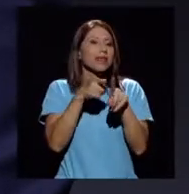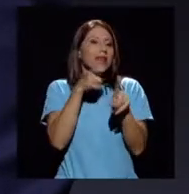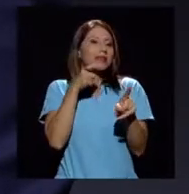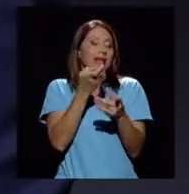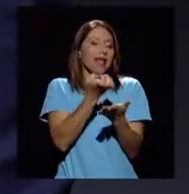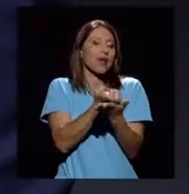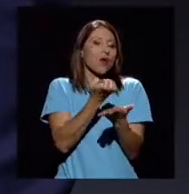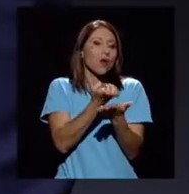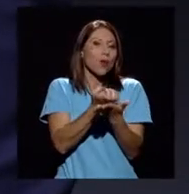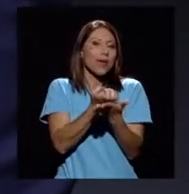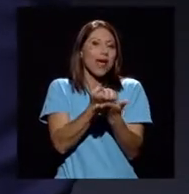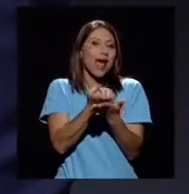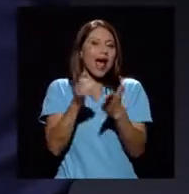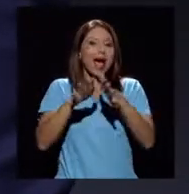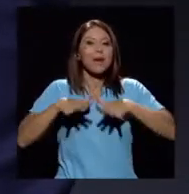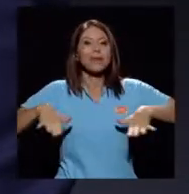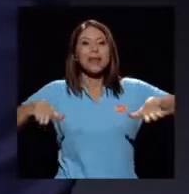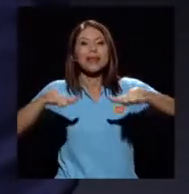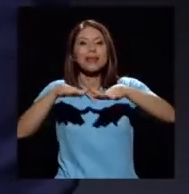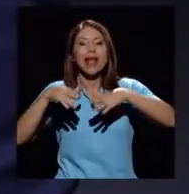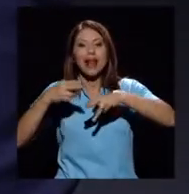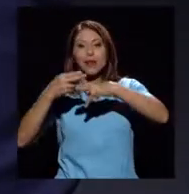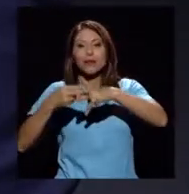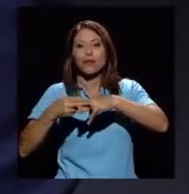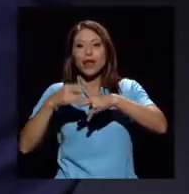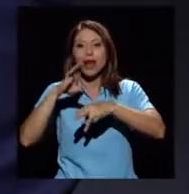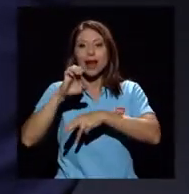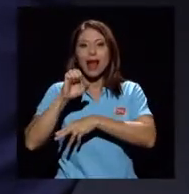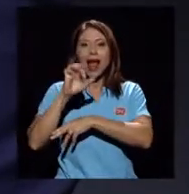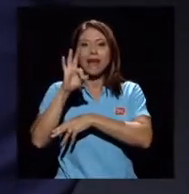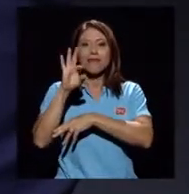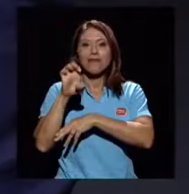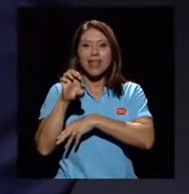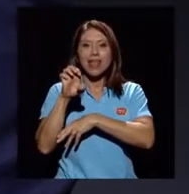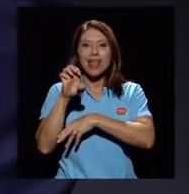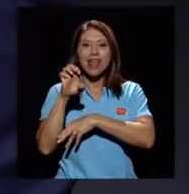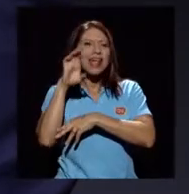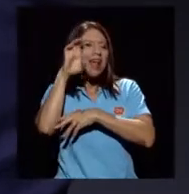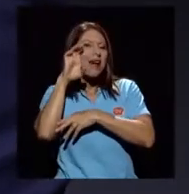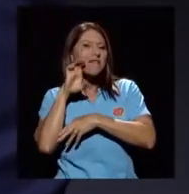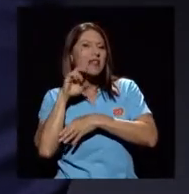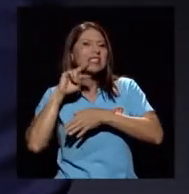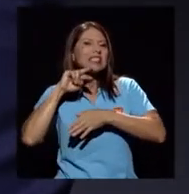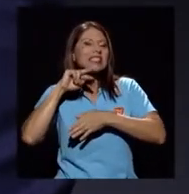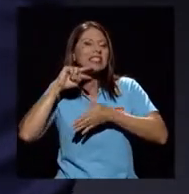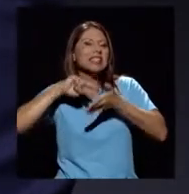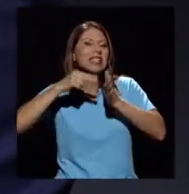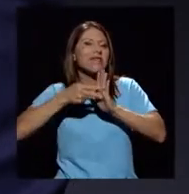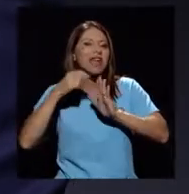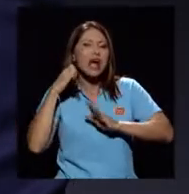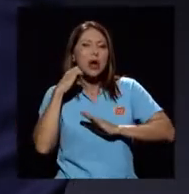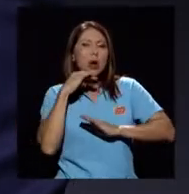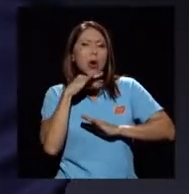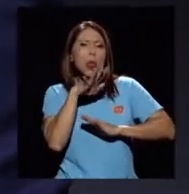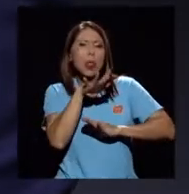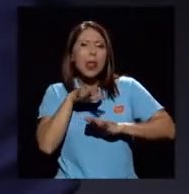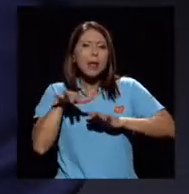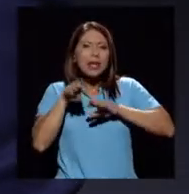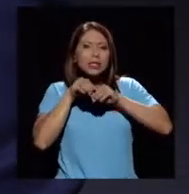café significa la parte de contaminación y polución y desarrollo urbano. Yo no sé si ese era